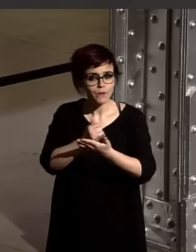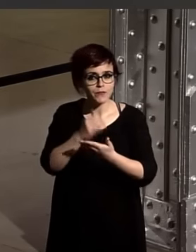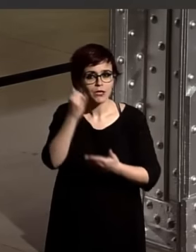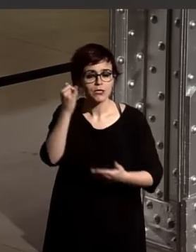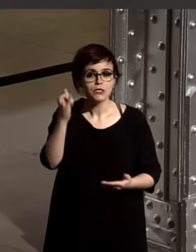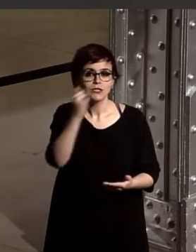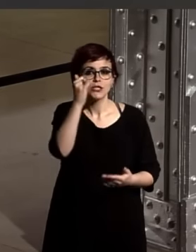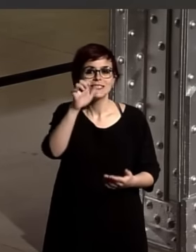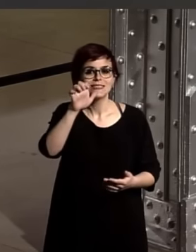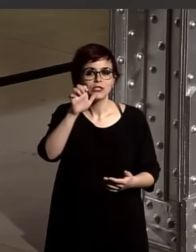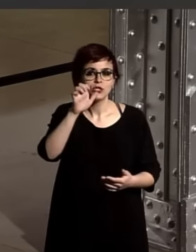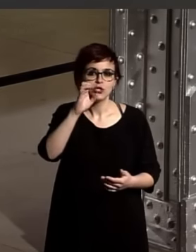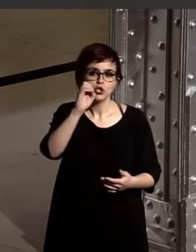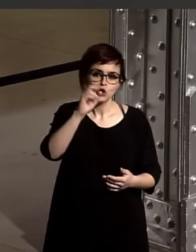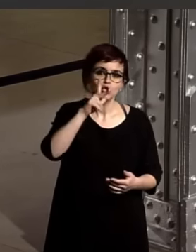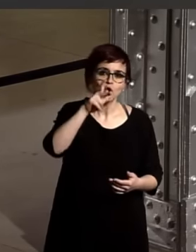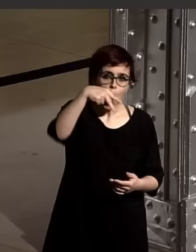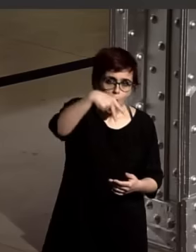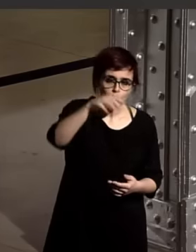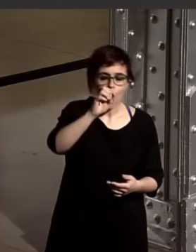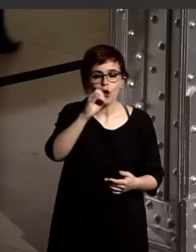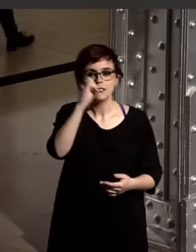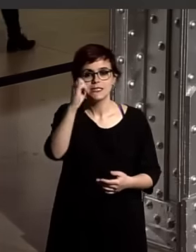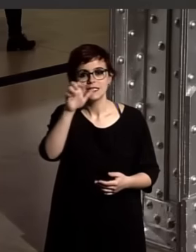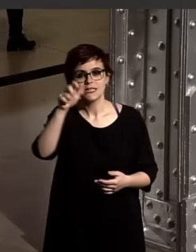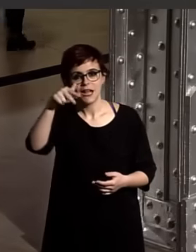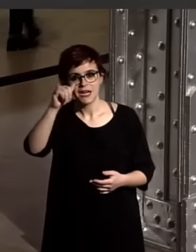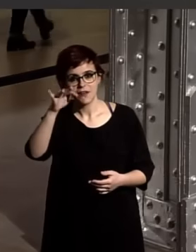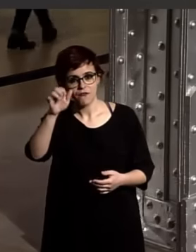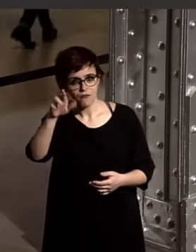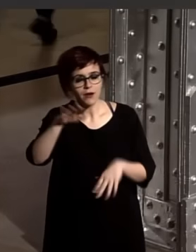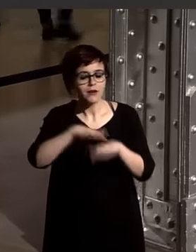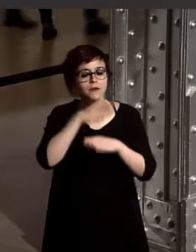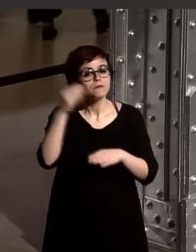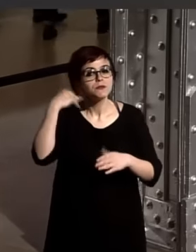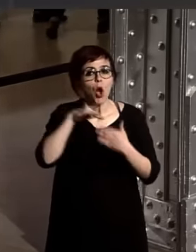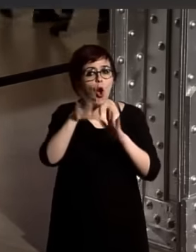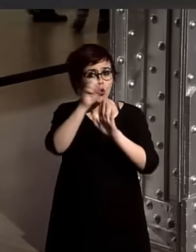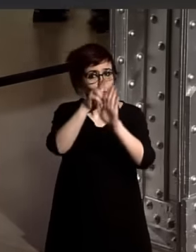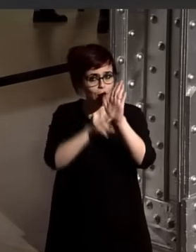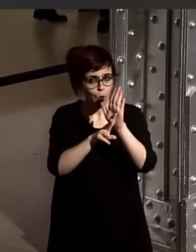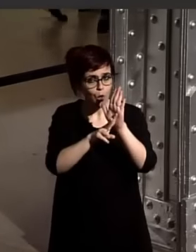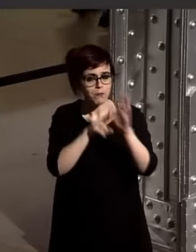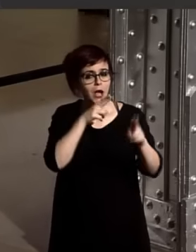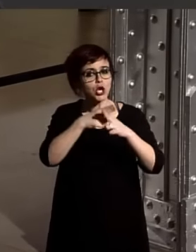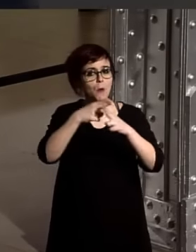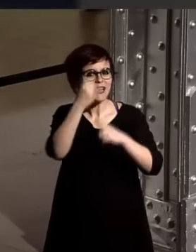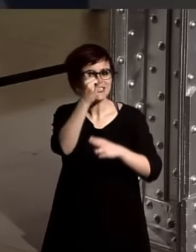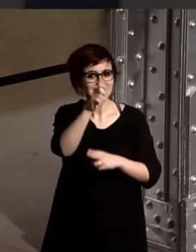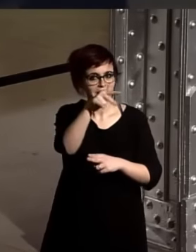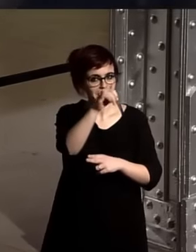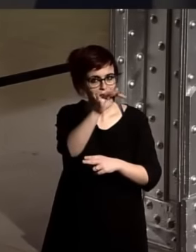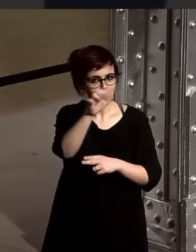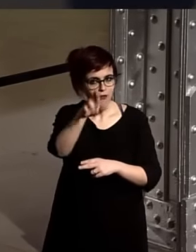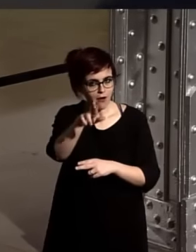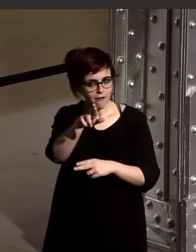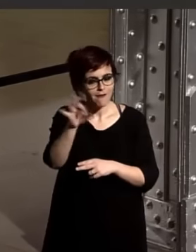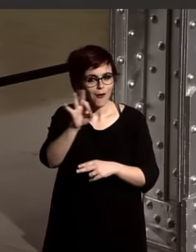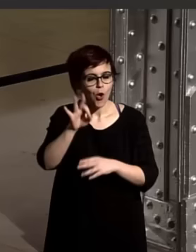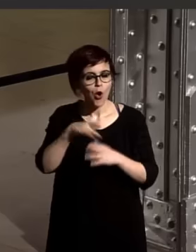John o Jennifer que es que se cogió exactamente Es el mismo currículum se le puso un nombre de mujer Jennifer o un nombre de hombre